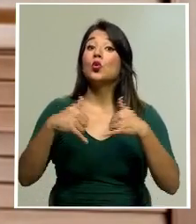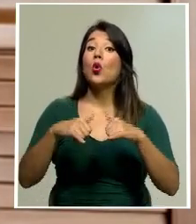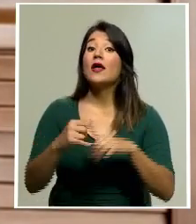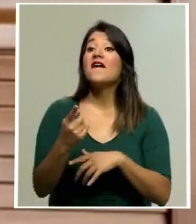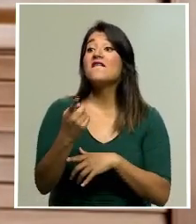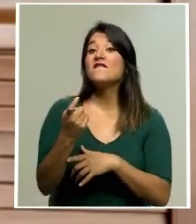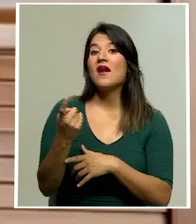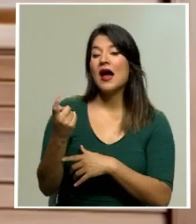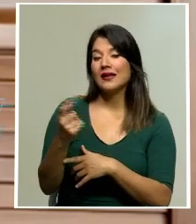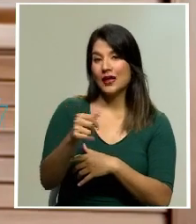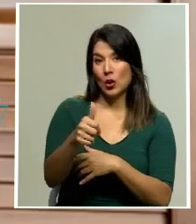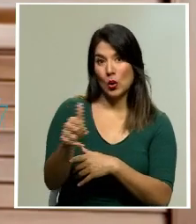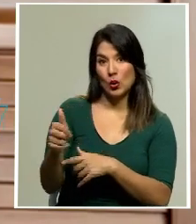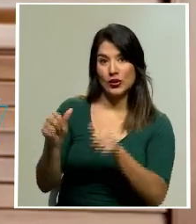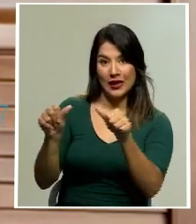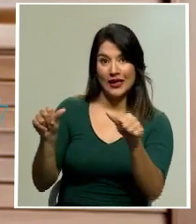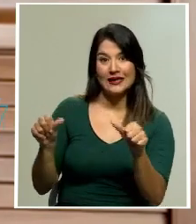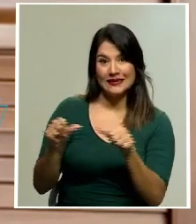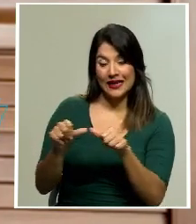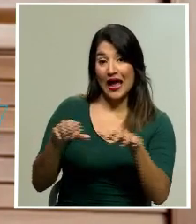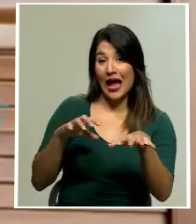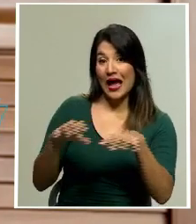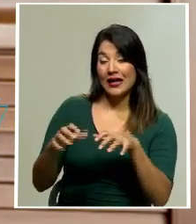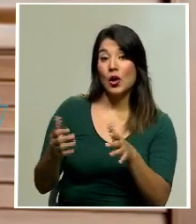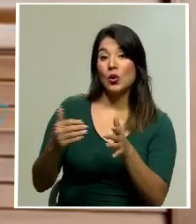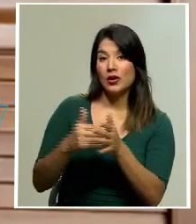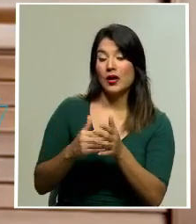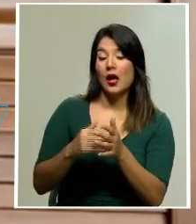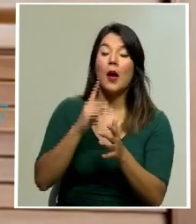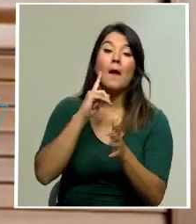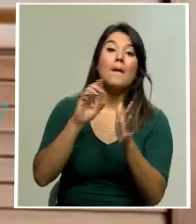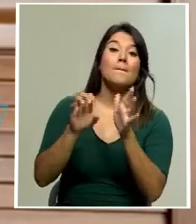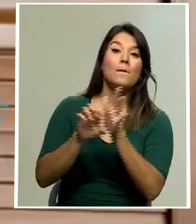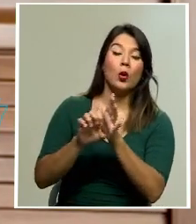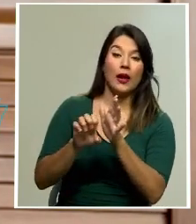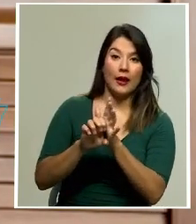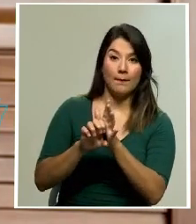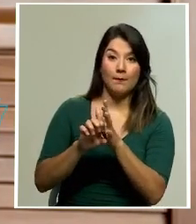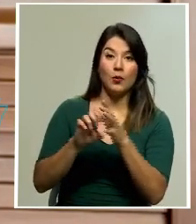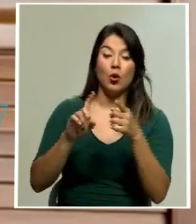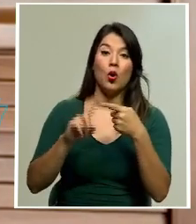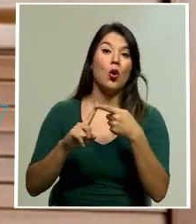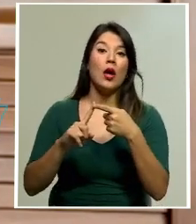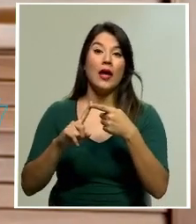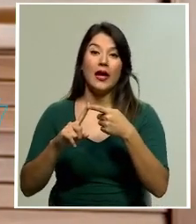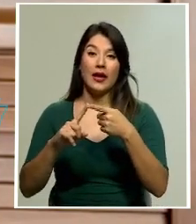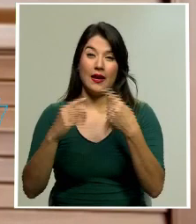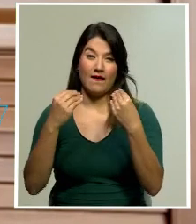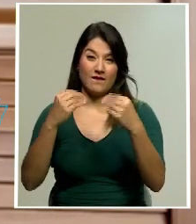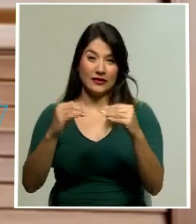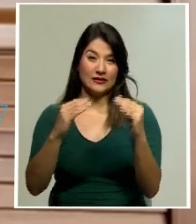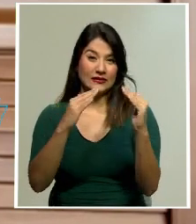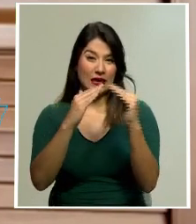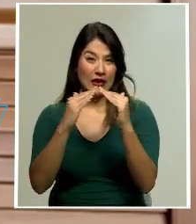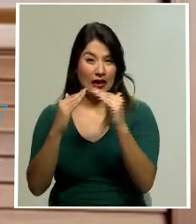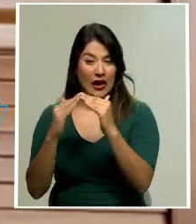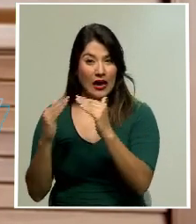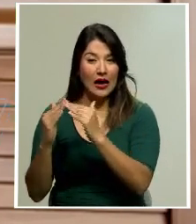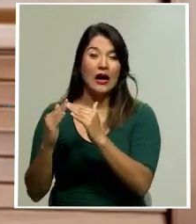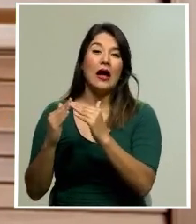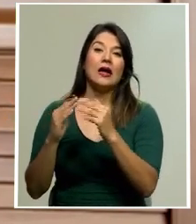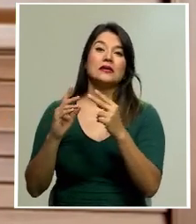otros sectores que se reactiven, como en este caso el mercado inmobiliario, lo